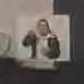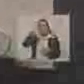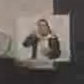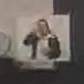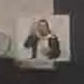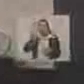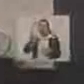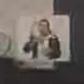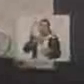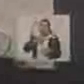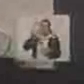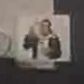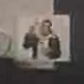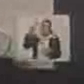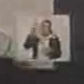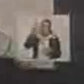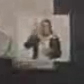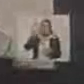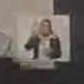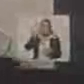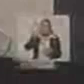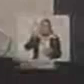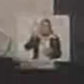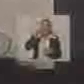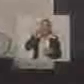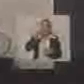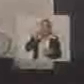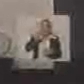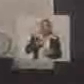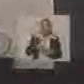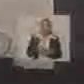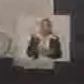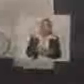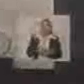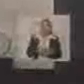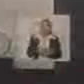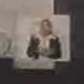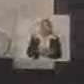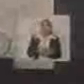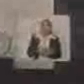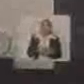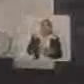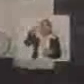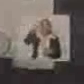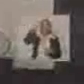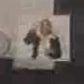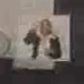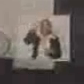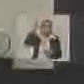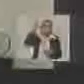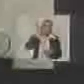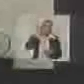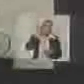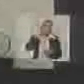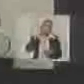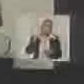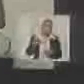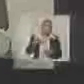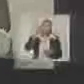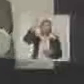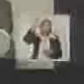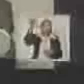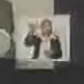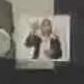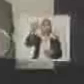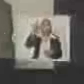como un poder legislativo compensatorio del Ejecutivo Central, yo le pregunto a quienes han sido diputados, ¿para qué